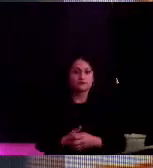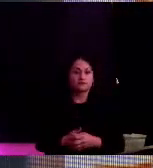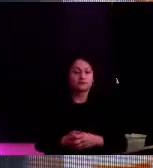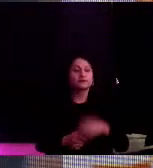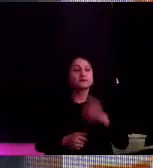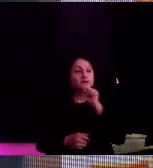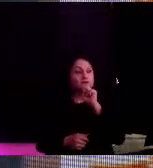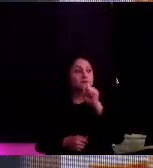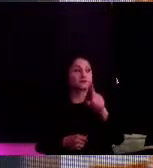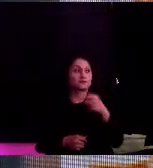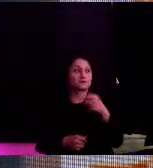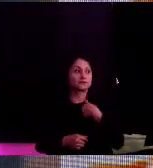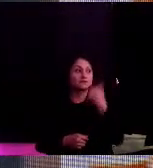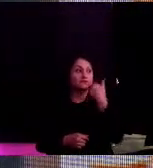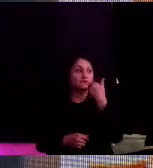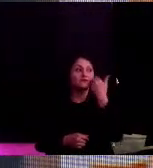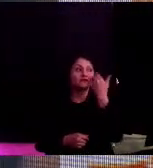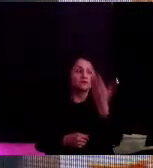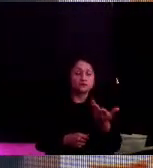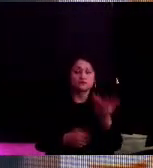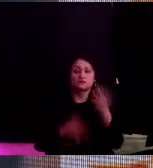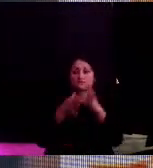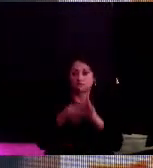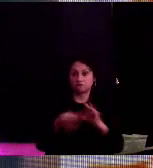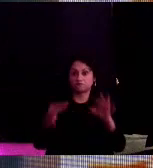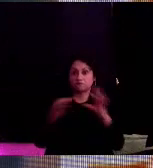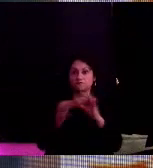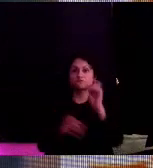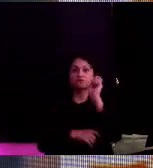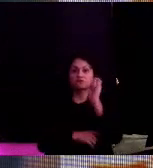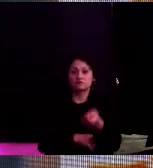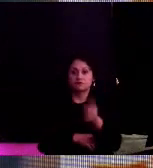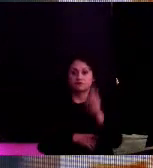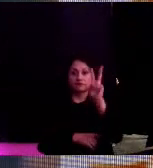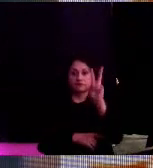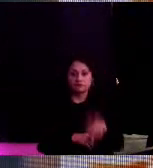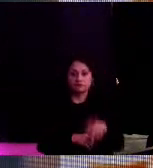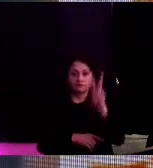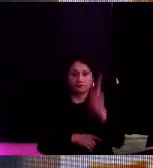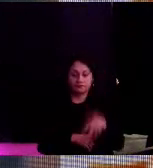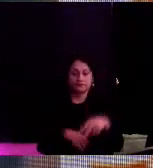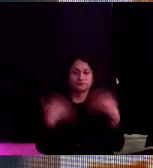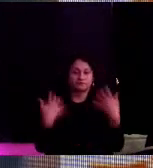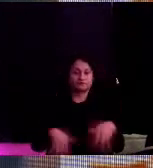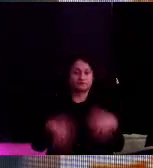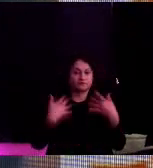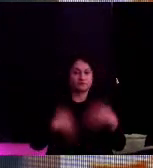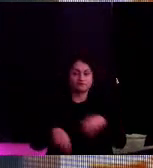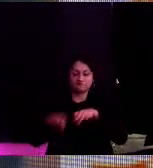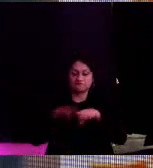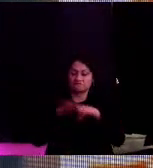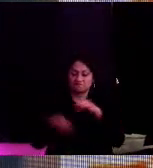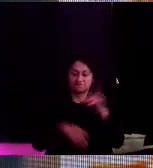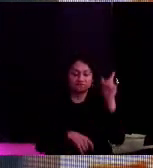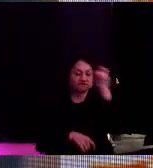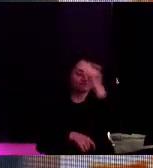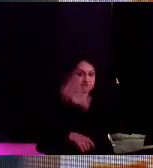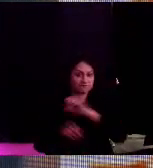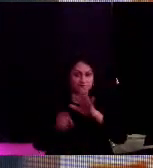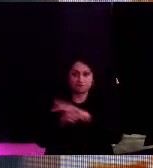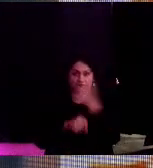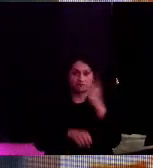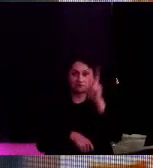También quisiera comentarles que es una labor titánica, pues se requieren de